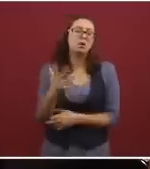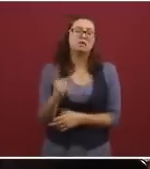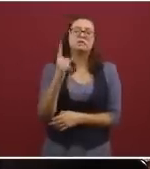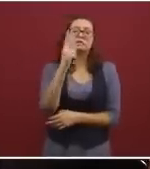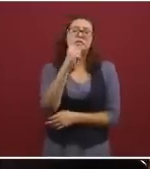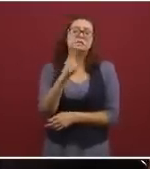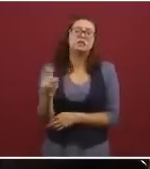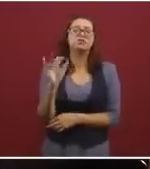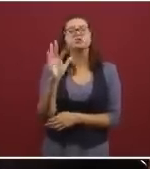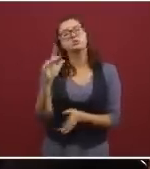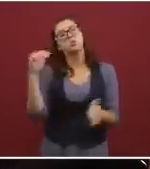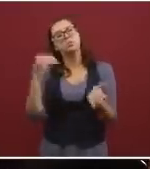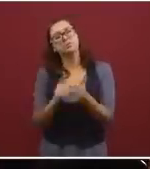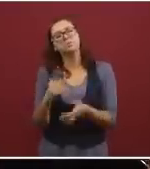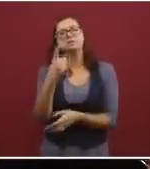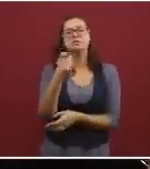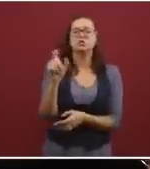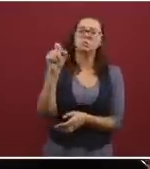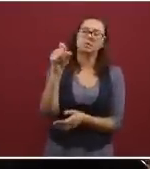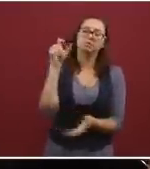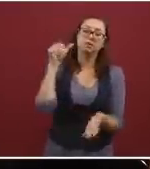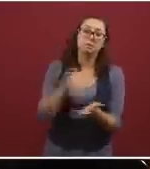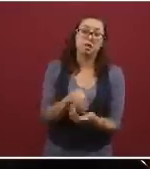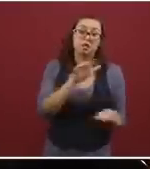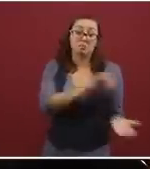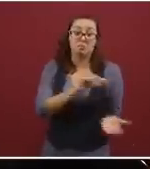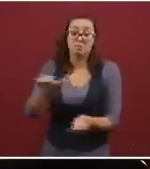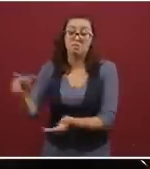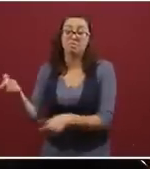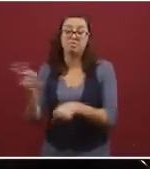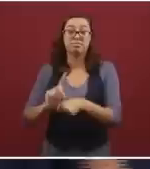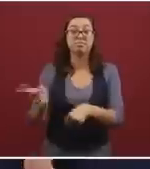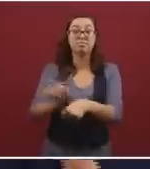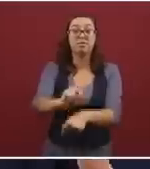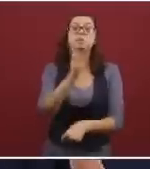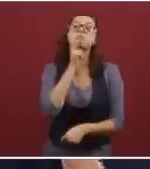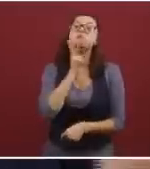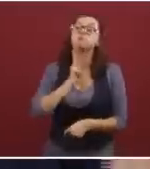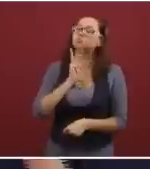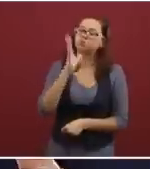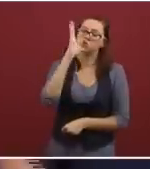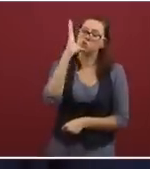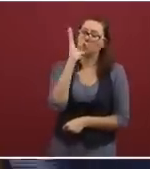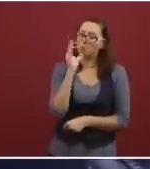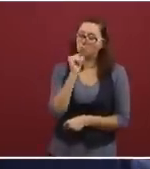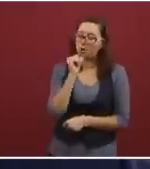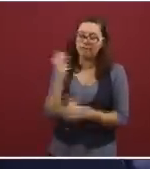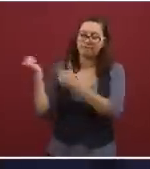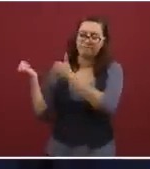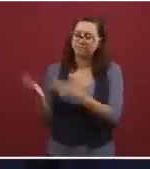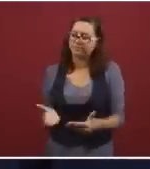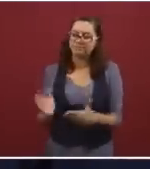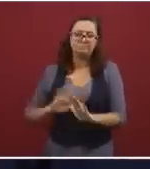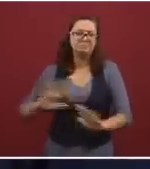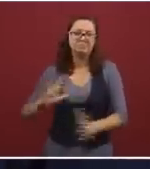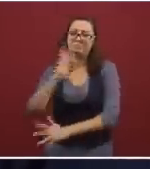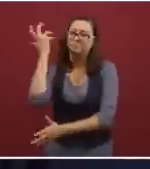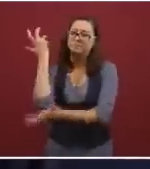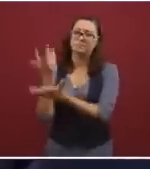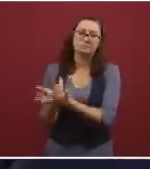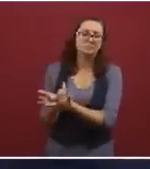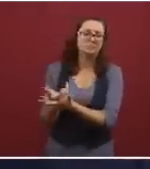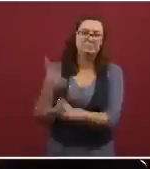150.000 o 120.000 barriles diarios. Los días que estén en mantenimiento no se reciben, entonces hay que parar la